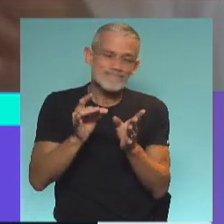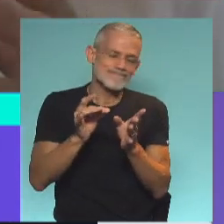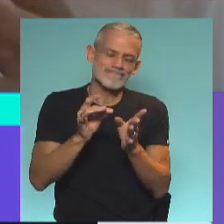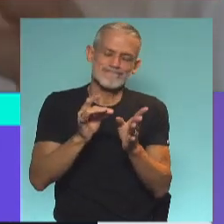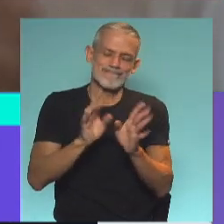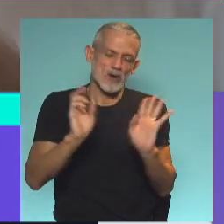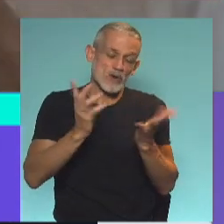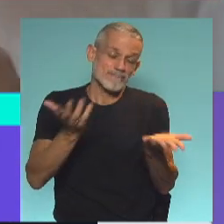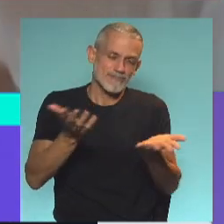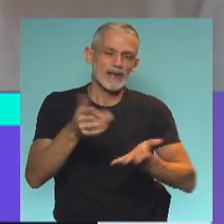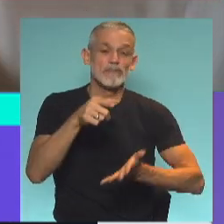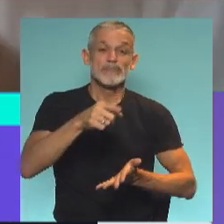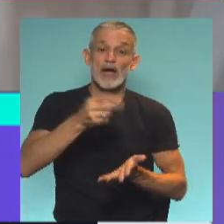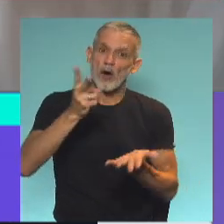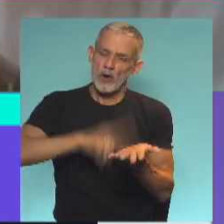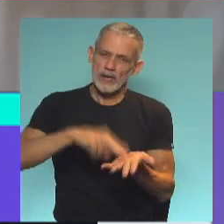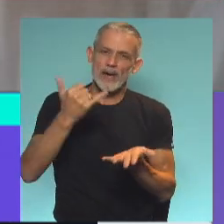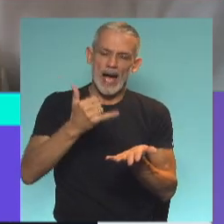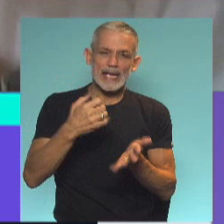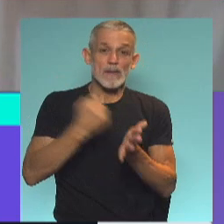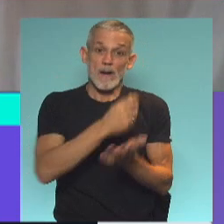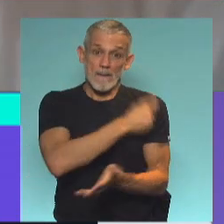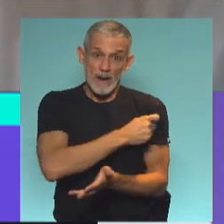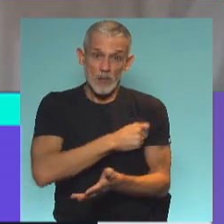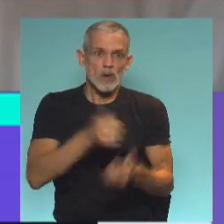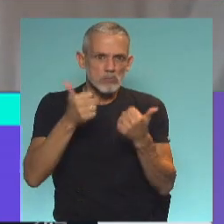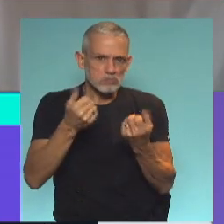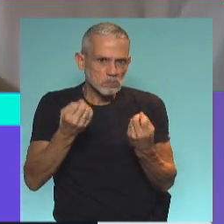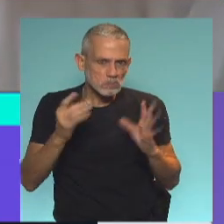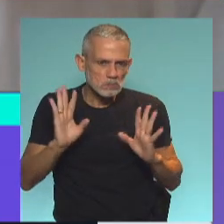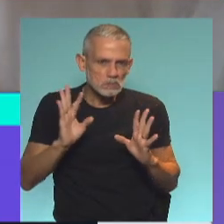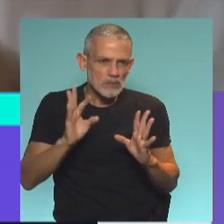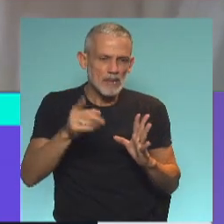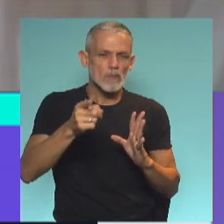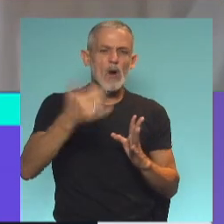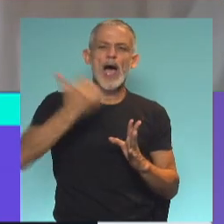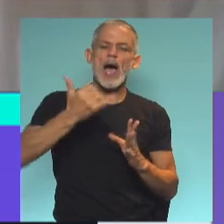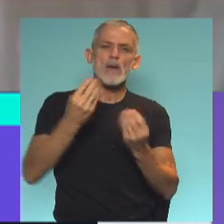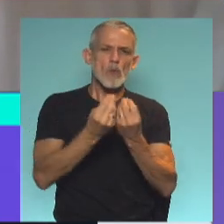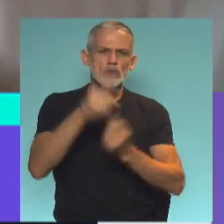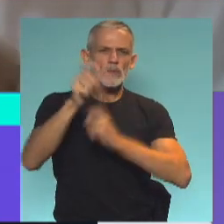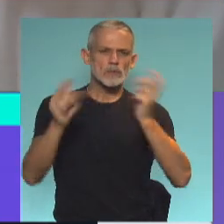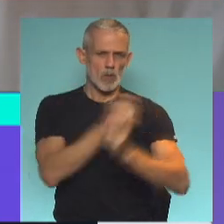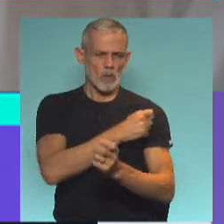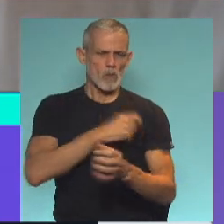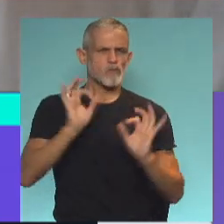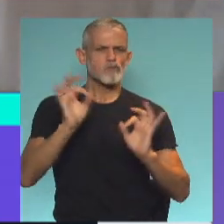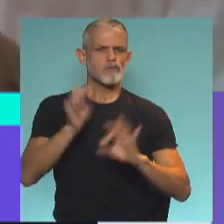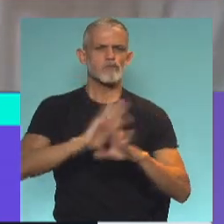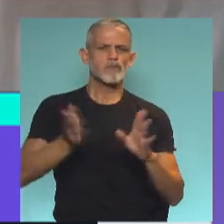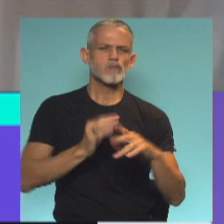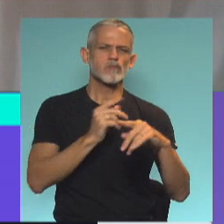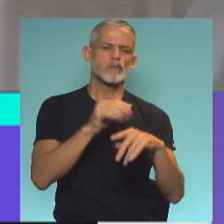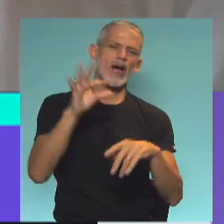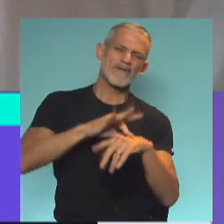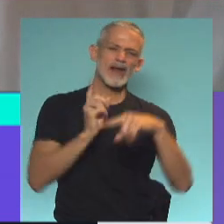ocurre acá tenemos, otra vez, impacto de vacunas favorablemente, porque al haber muchos vacunados con factores de